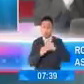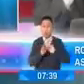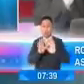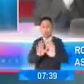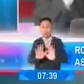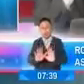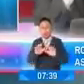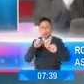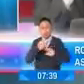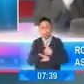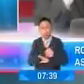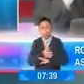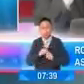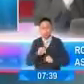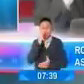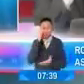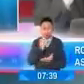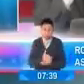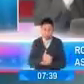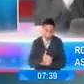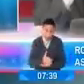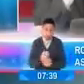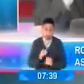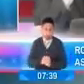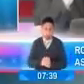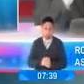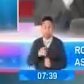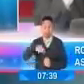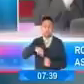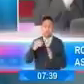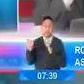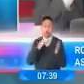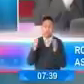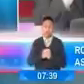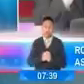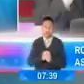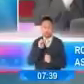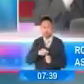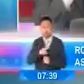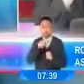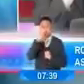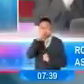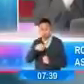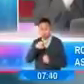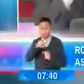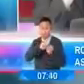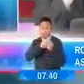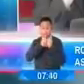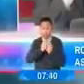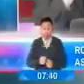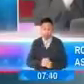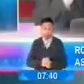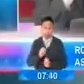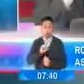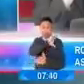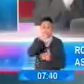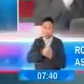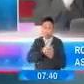es comúnmente decimos vetar, y ese veto puede ser parcial, sugiriendo el cambio en algunos artículos, o